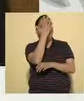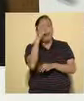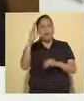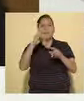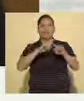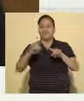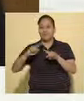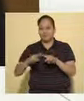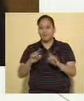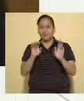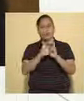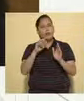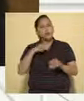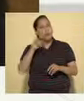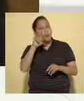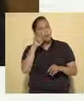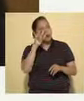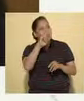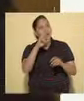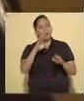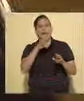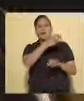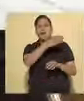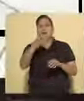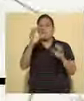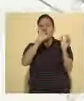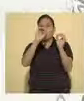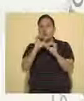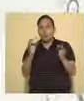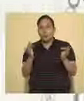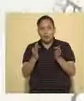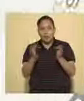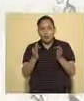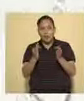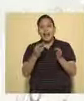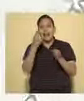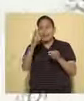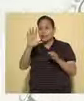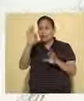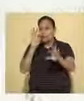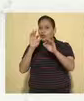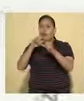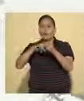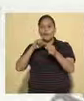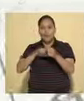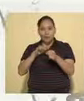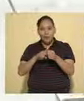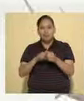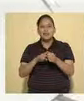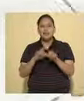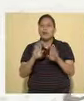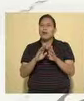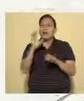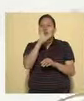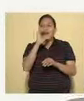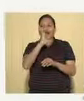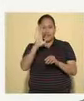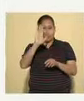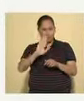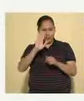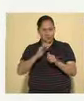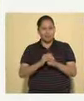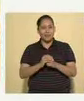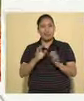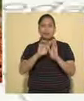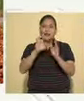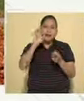entonces, por ejemplo, si tú ves un paisaje de otoño, entonces todos los colores son muy cálidos, ¿no? Como estamos